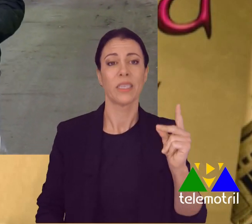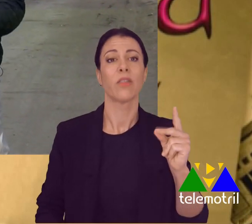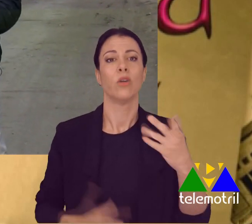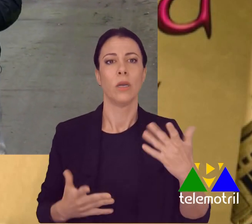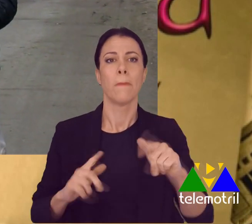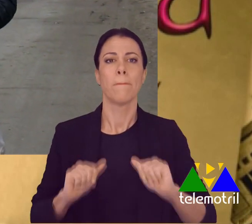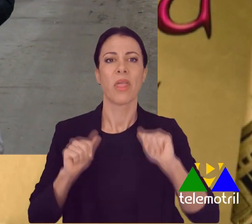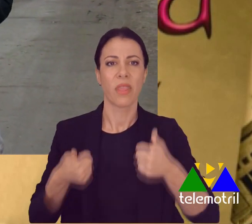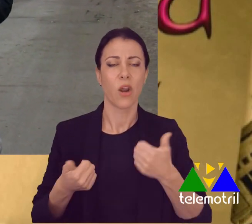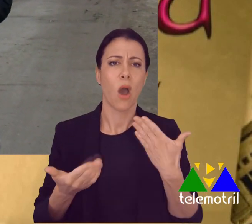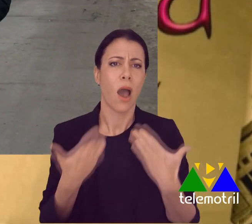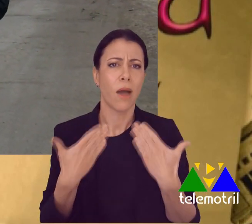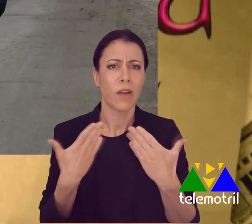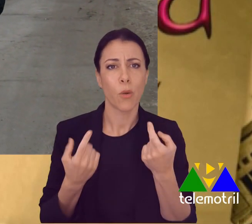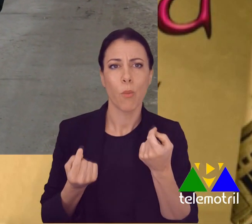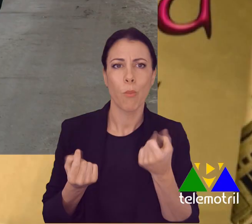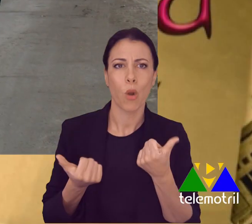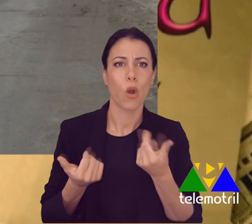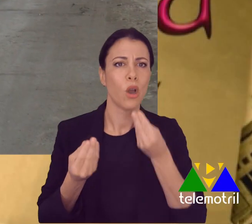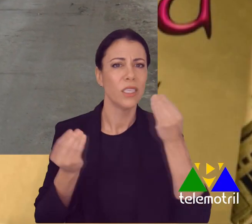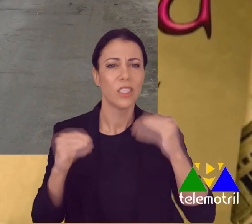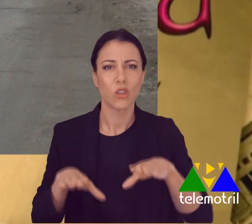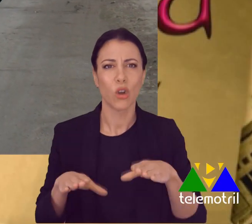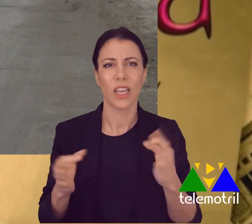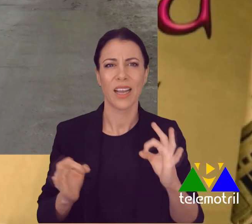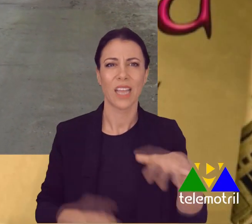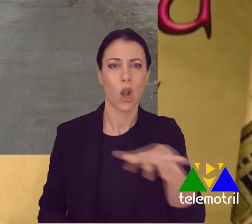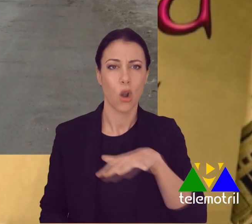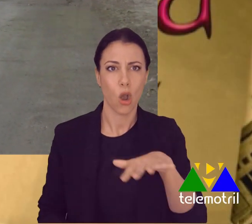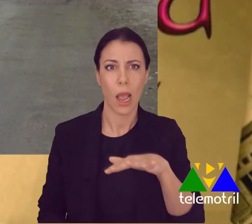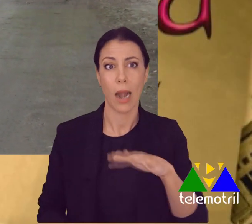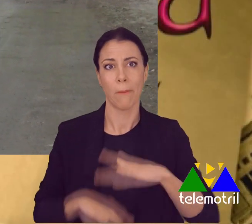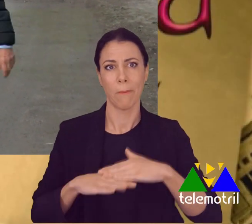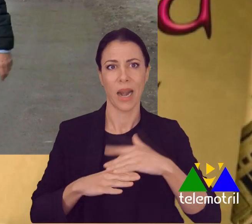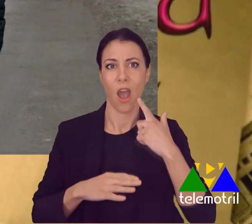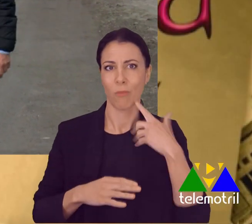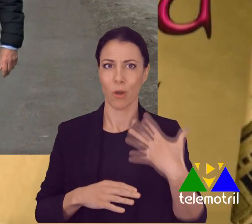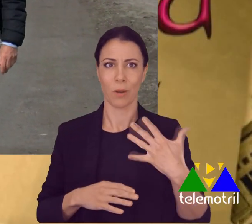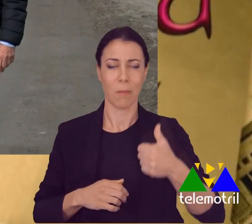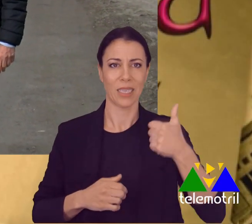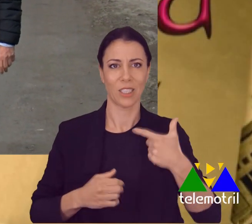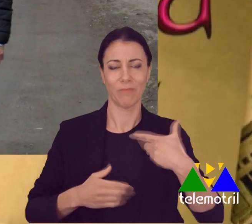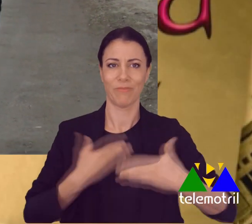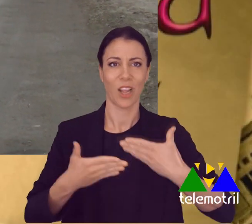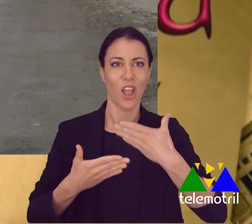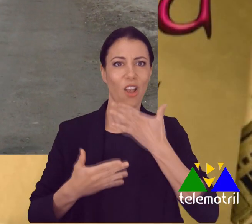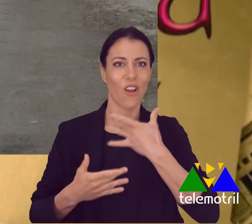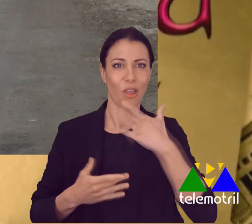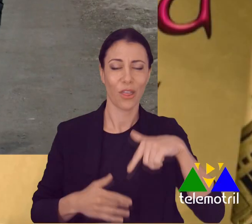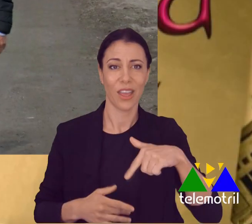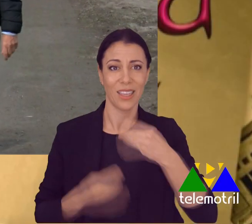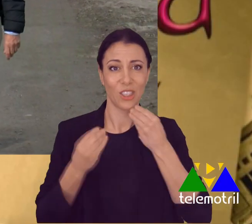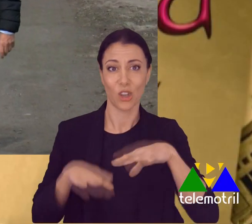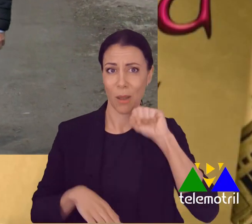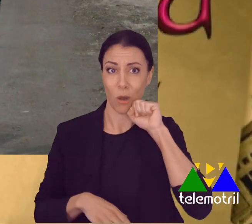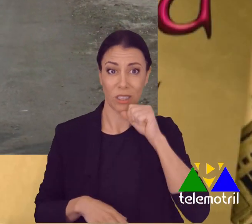que empezaron a hablar un poco de la historia local, a popularizar un poco la historia de Motril en